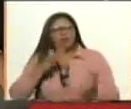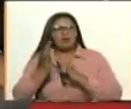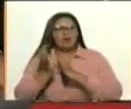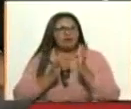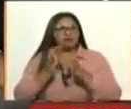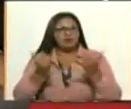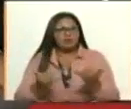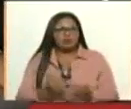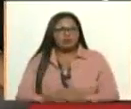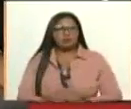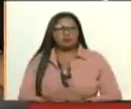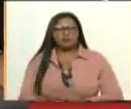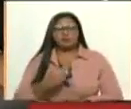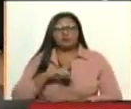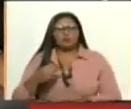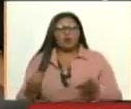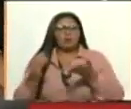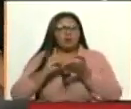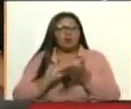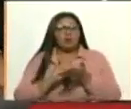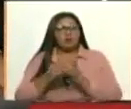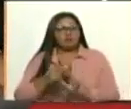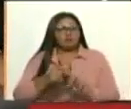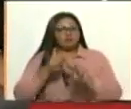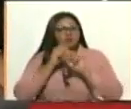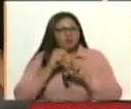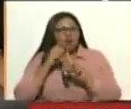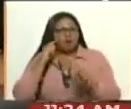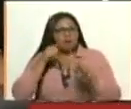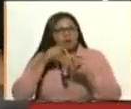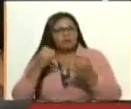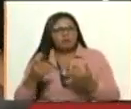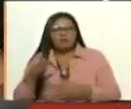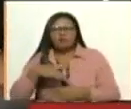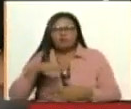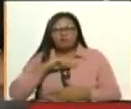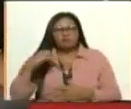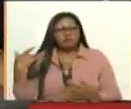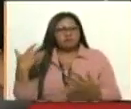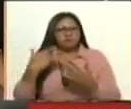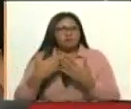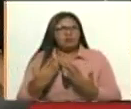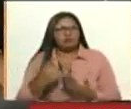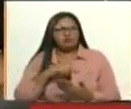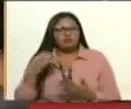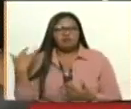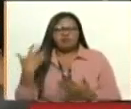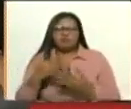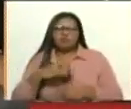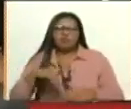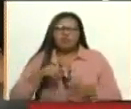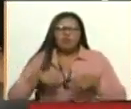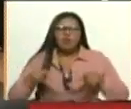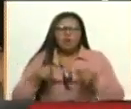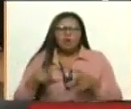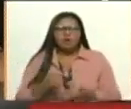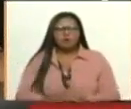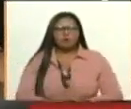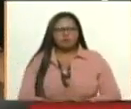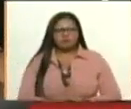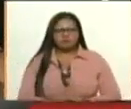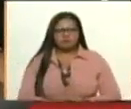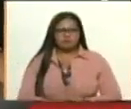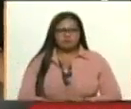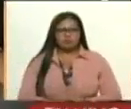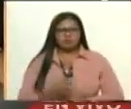Nazaret a volver a los orígenes, a caer en la cuenta de dónde venimos. Venimos de Belén, venimos de la periferia,